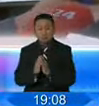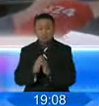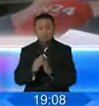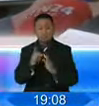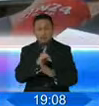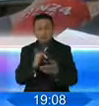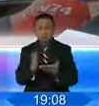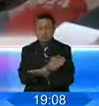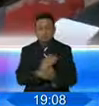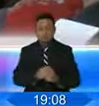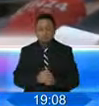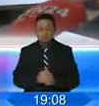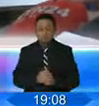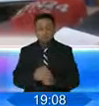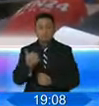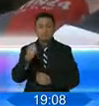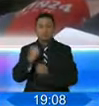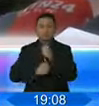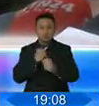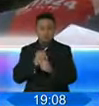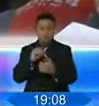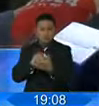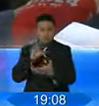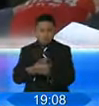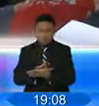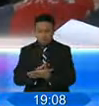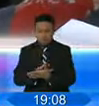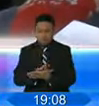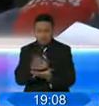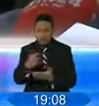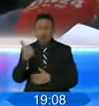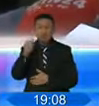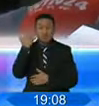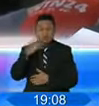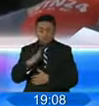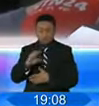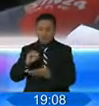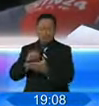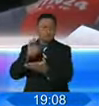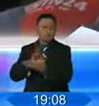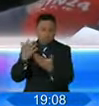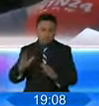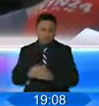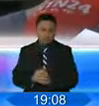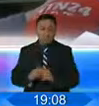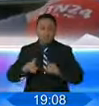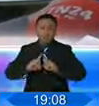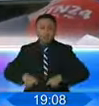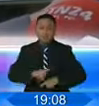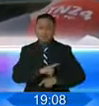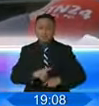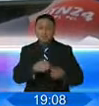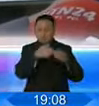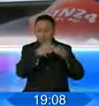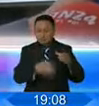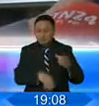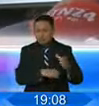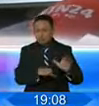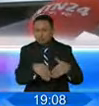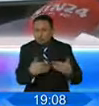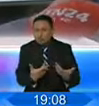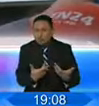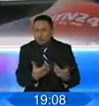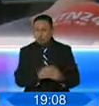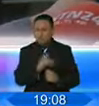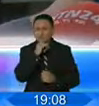lado, no es que se va a demorar 10 años de implementarse, esto puede implementarse en 10 días. Pero además, es un cuerpo que no nos dice con qué criterio se va a reclutar,